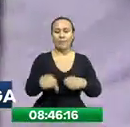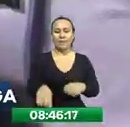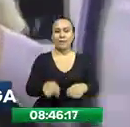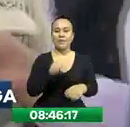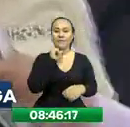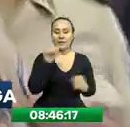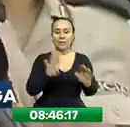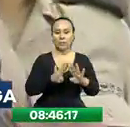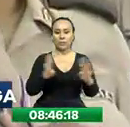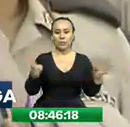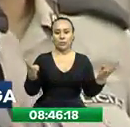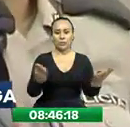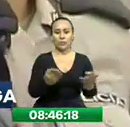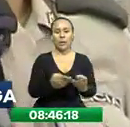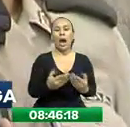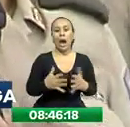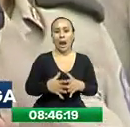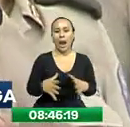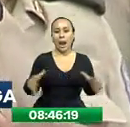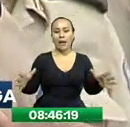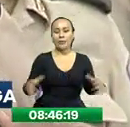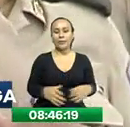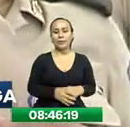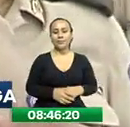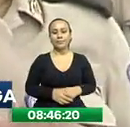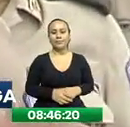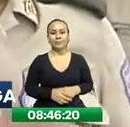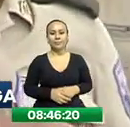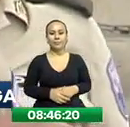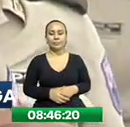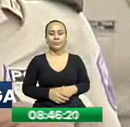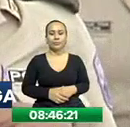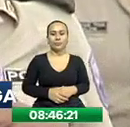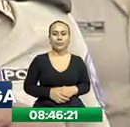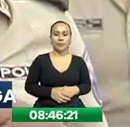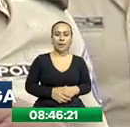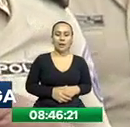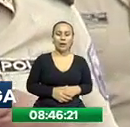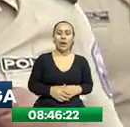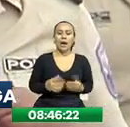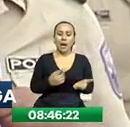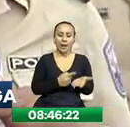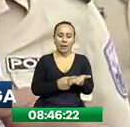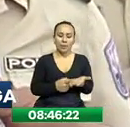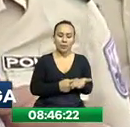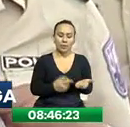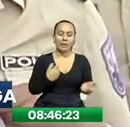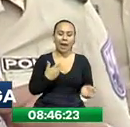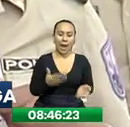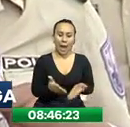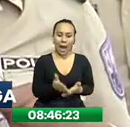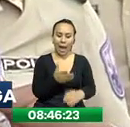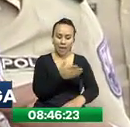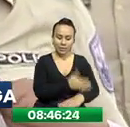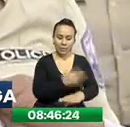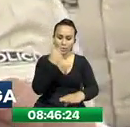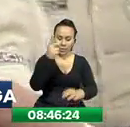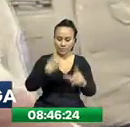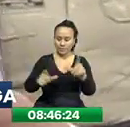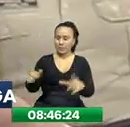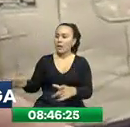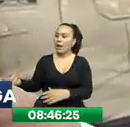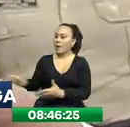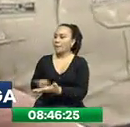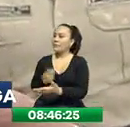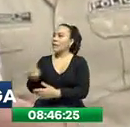terreno, que es amplio también. Que en las reuniones que nosotros hemos mantenido ya por dos ocasiones la ciudadanía ha manifestado este